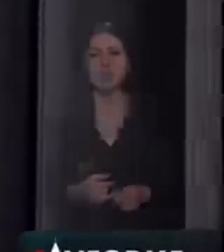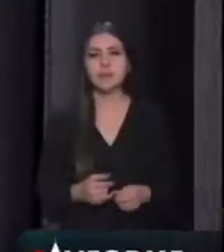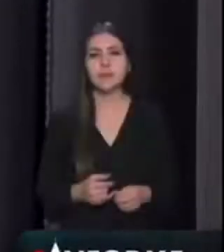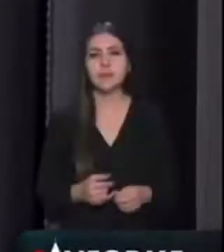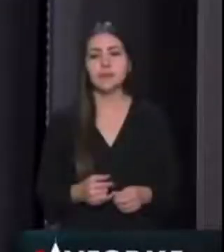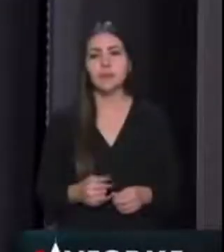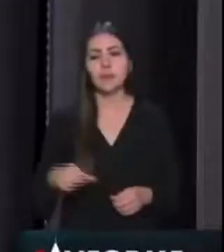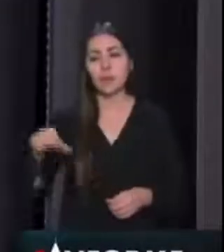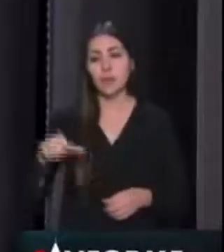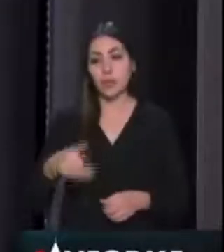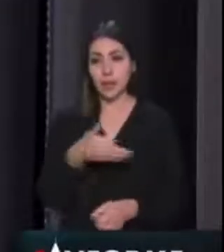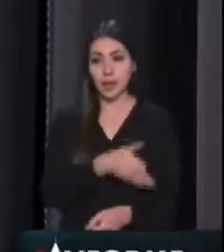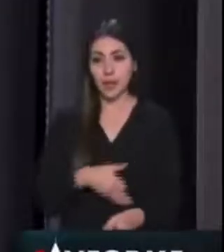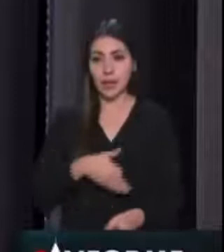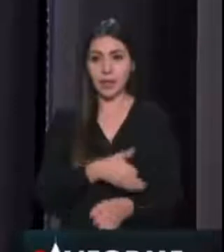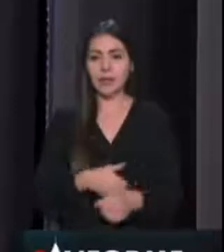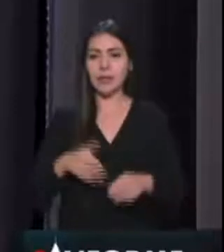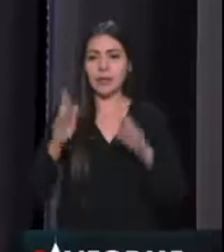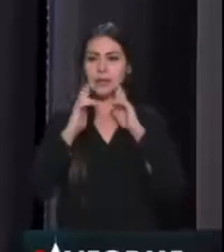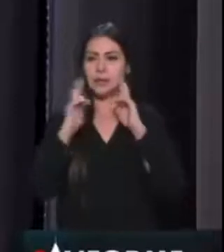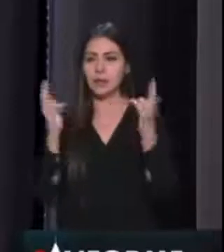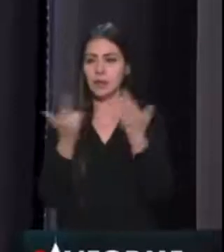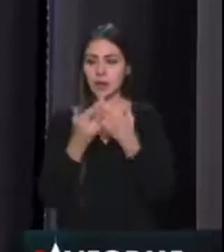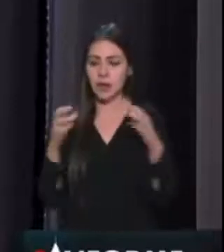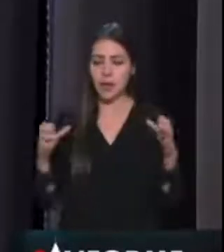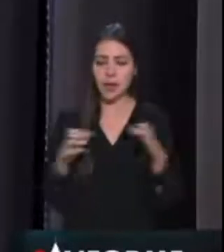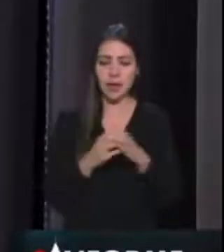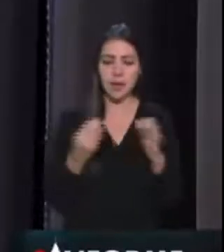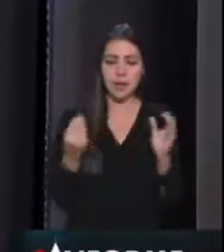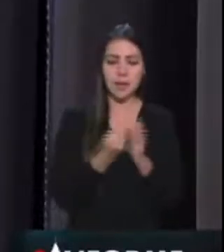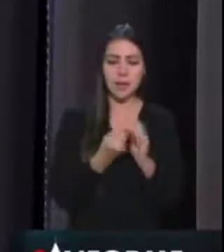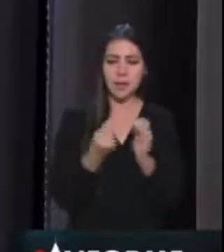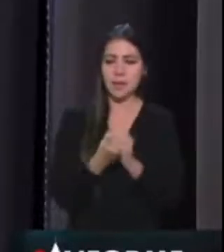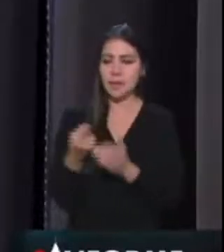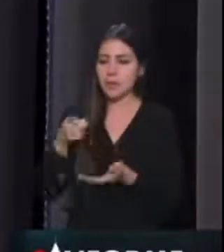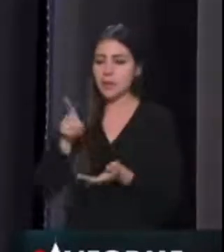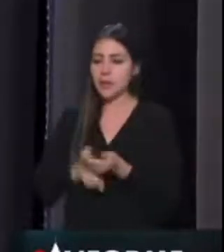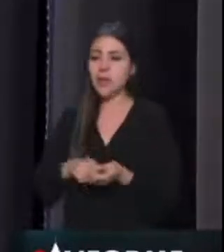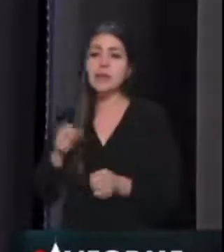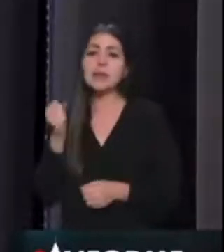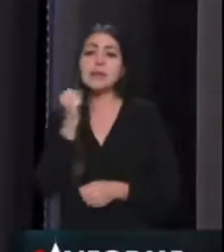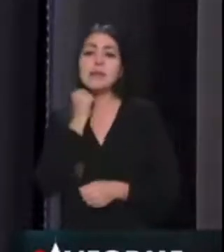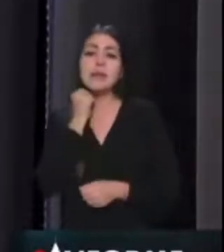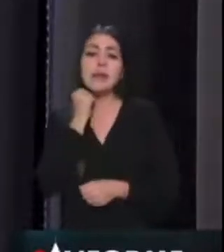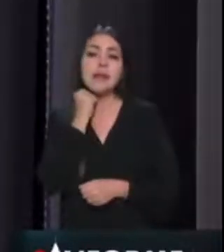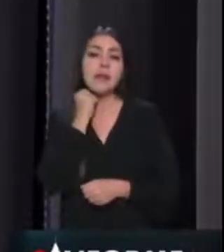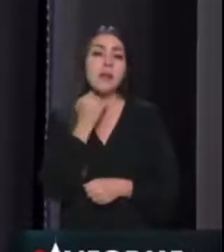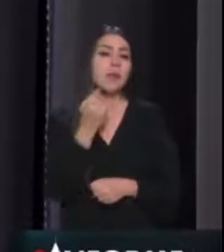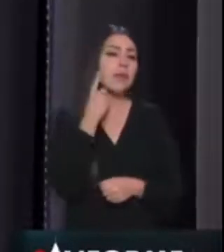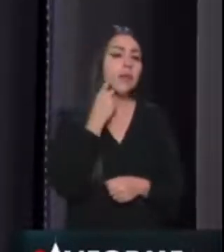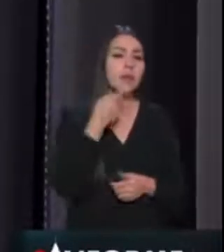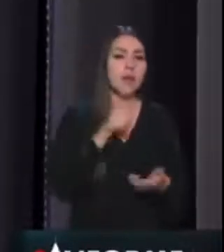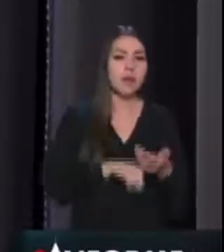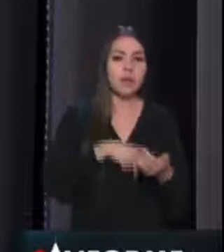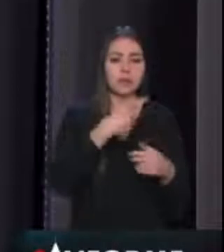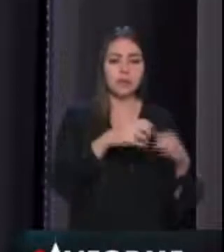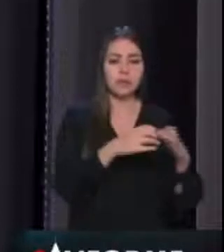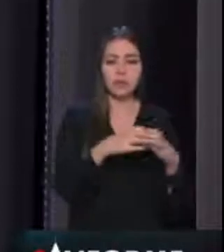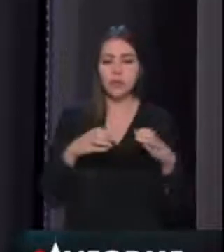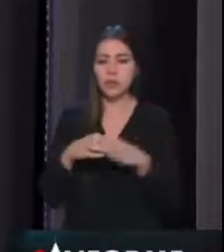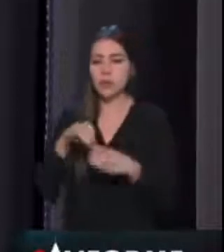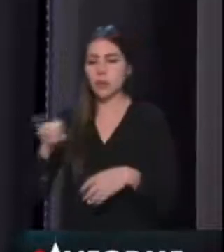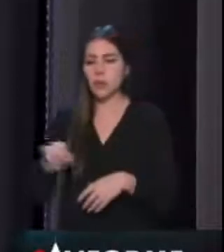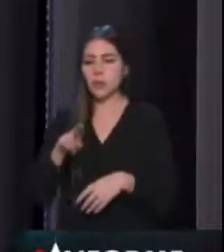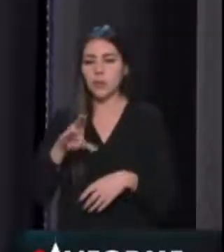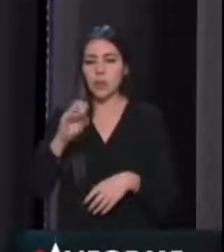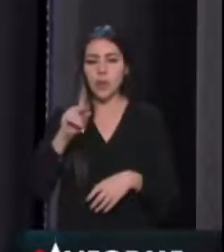Esta tarde, en sesión privada, las juntas de coordinación política del Senado y diputados acordaron trabajar de manera conjunta en la dictaminación